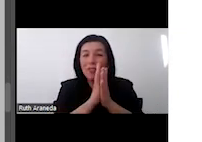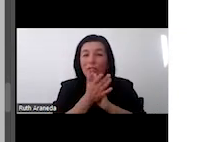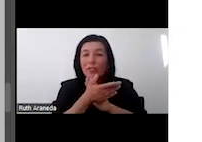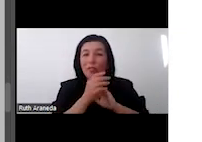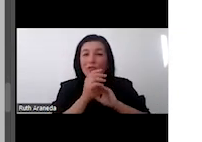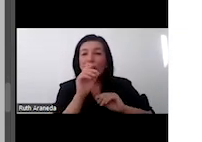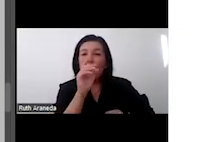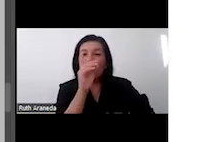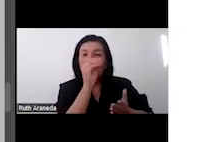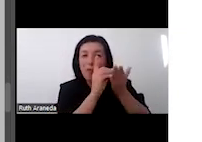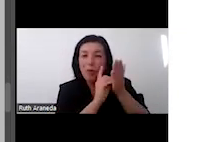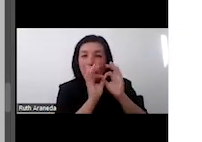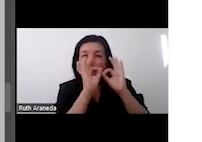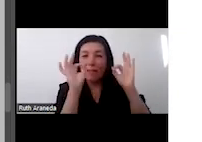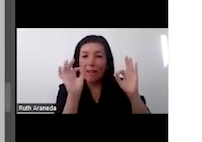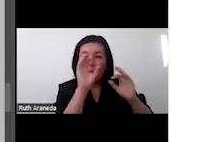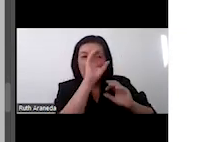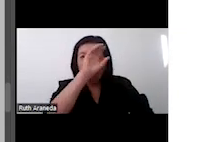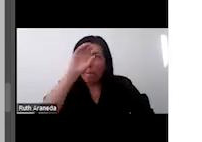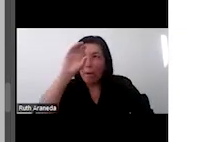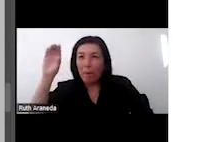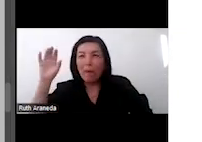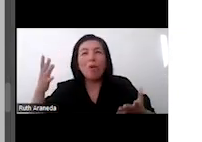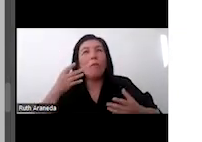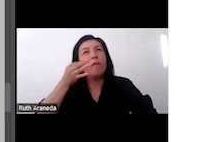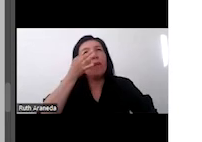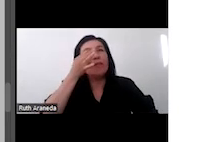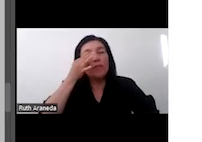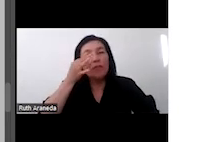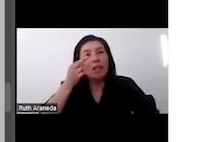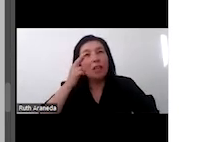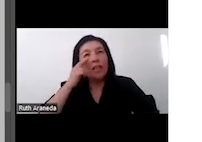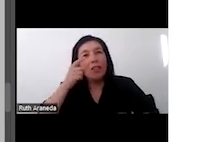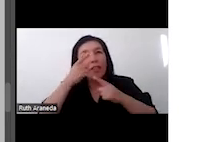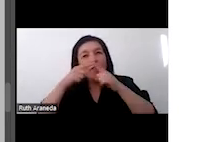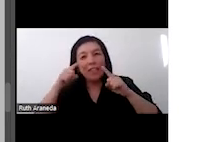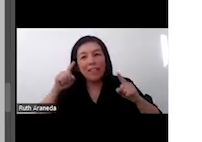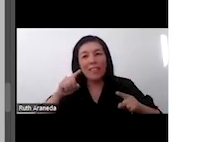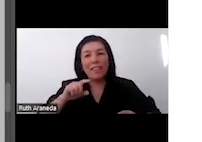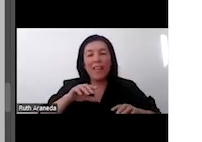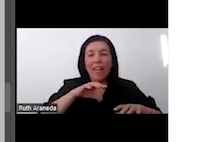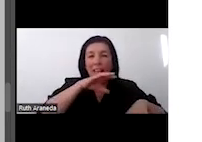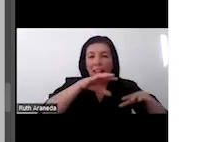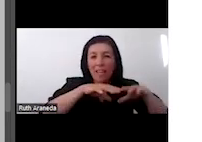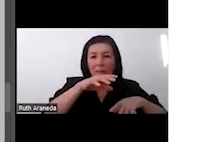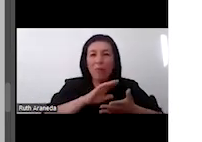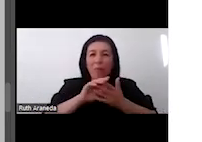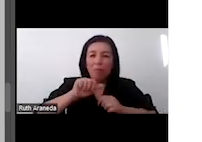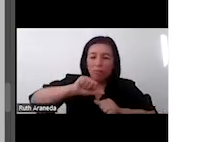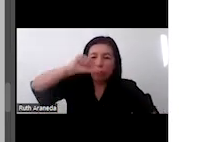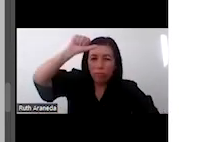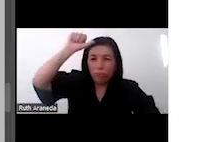que tiene, que son las cosas como ir reconociendo también las distintas especies en su longitud, en